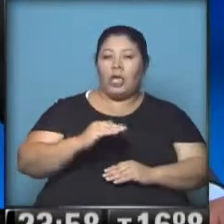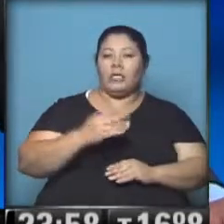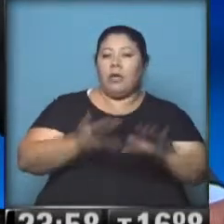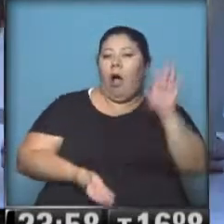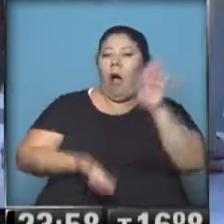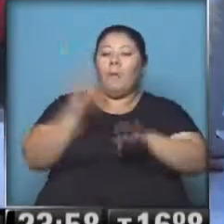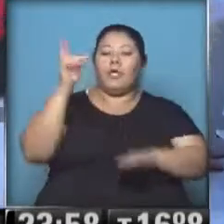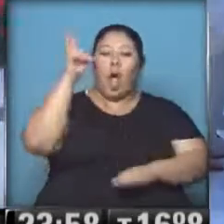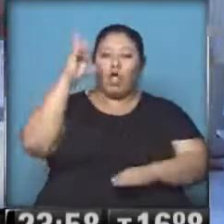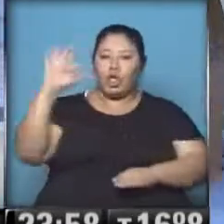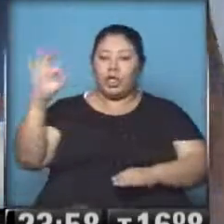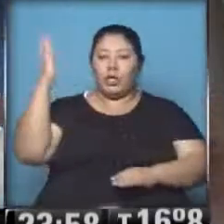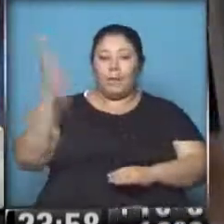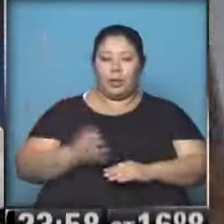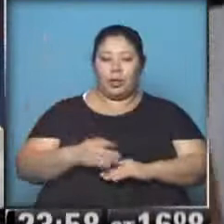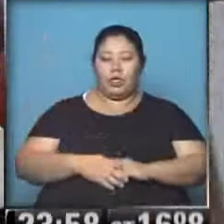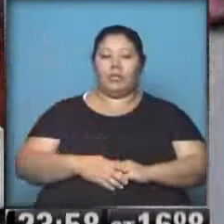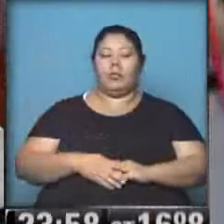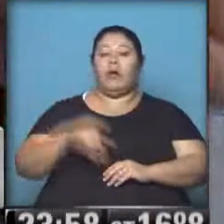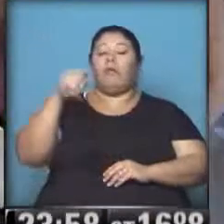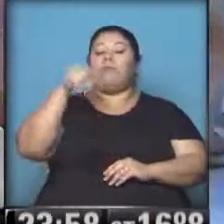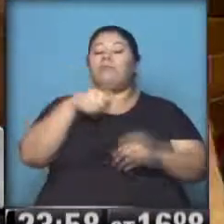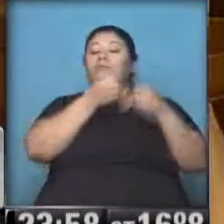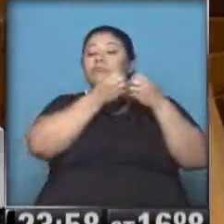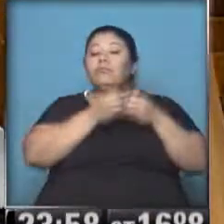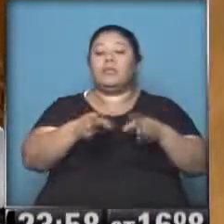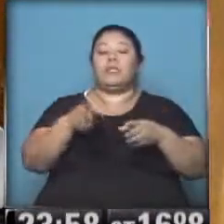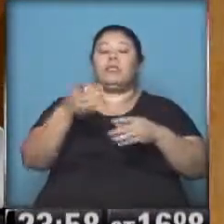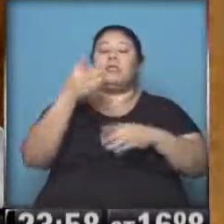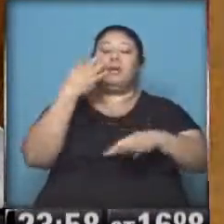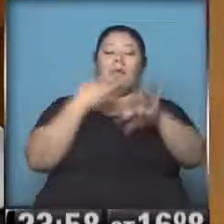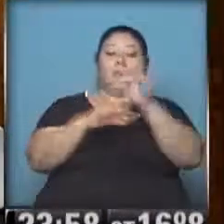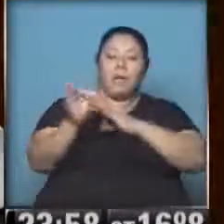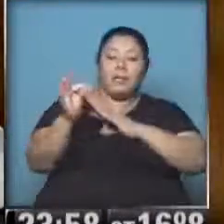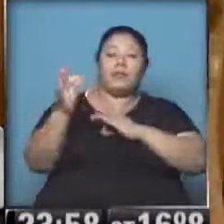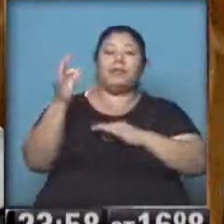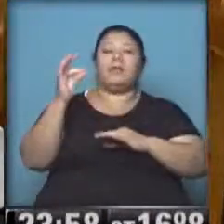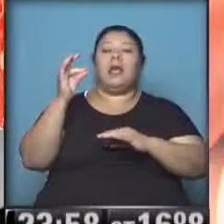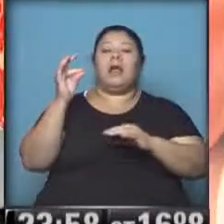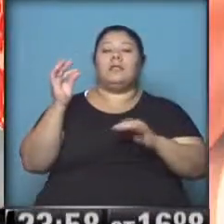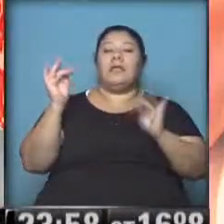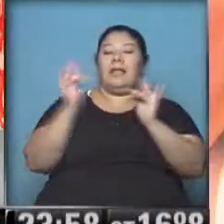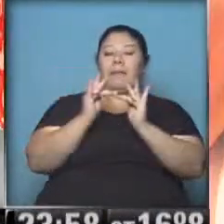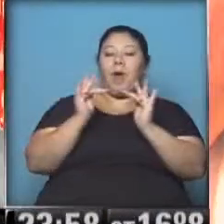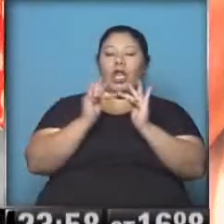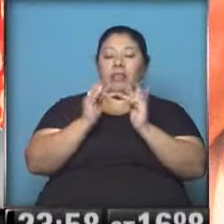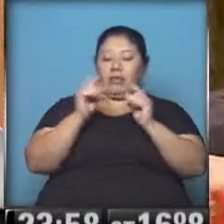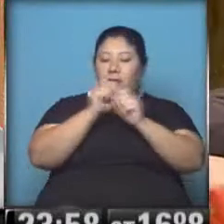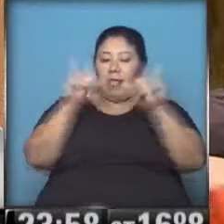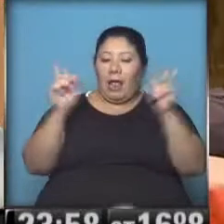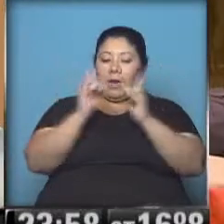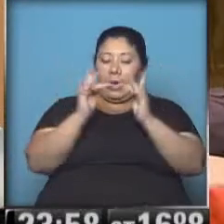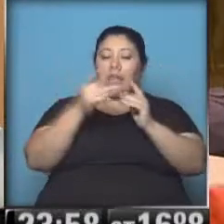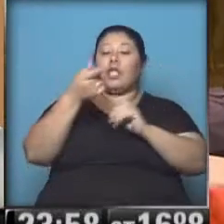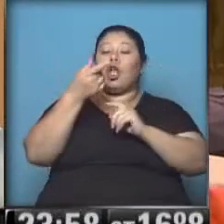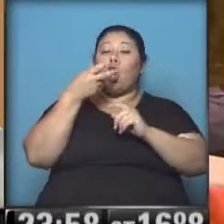800%. La iniciativa que promueve las ventas de productos y servicios de forma online en la Argentina logró convocar a